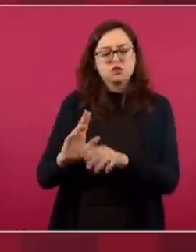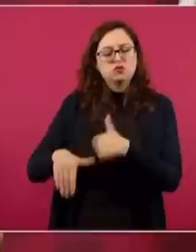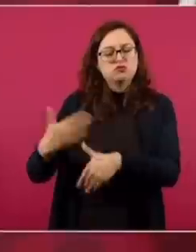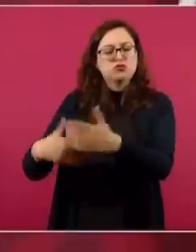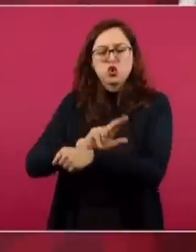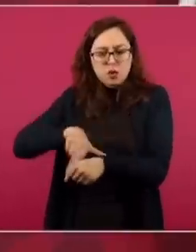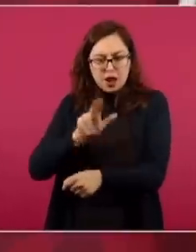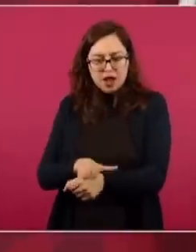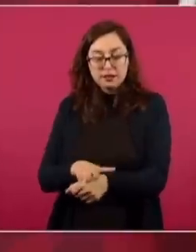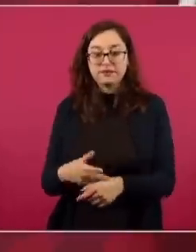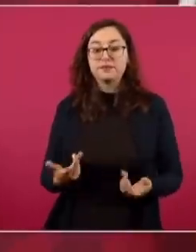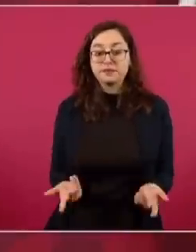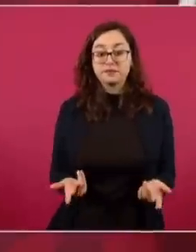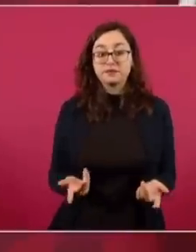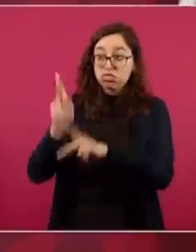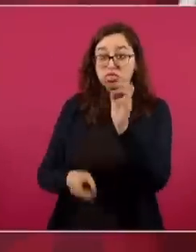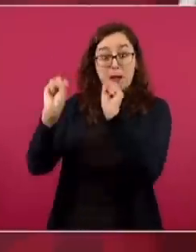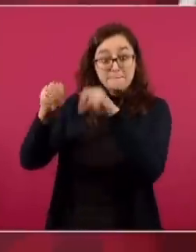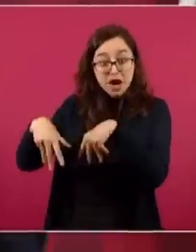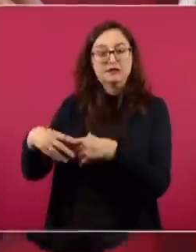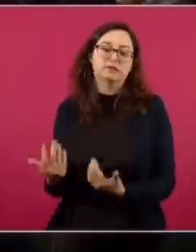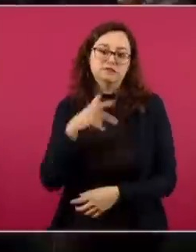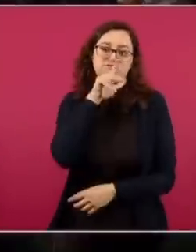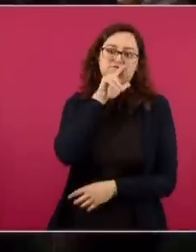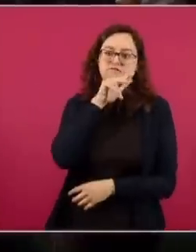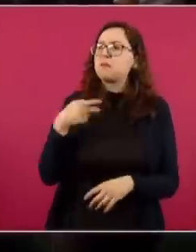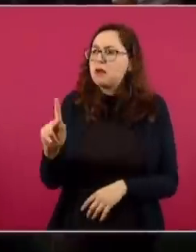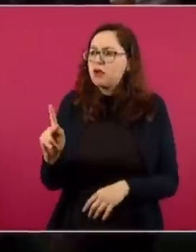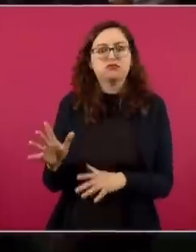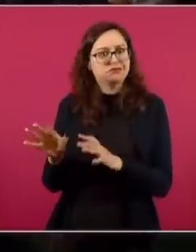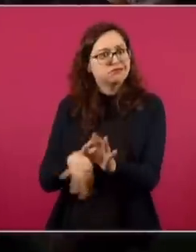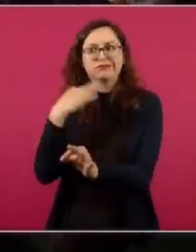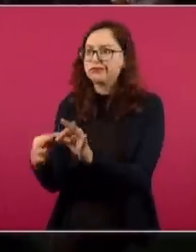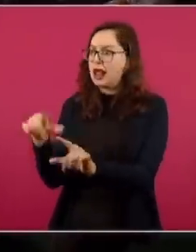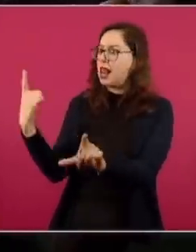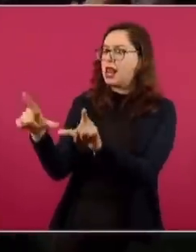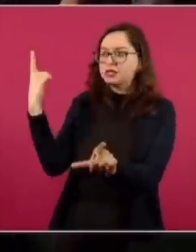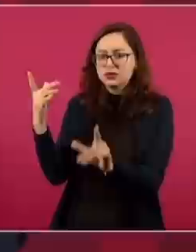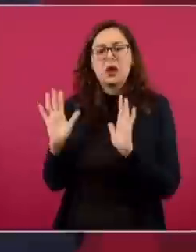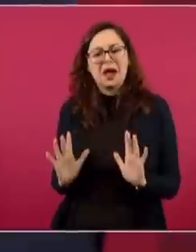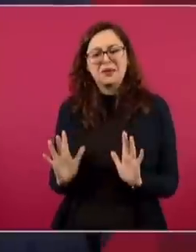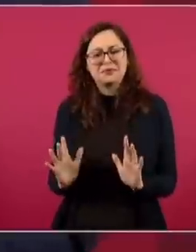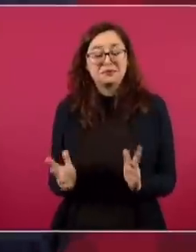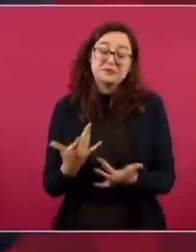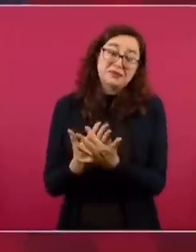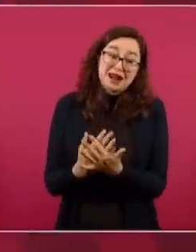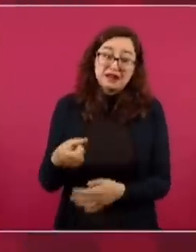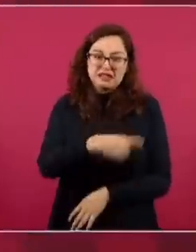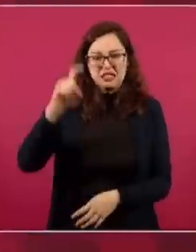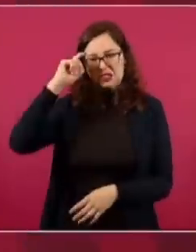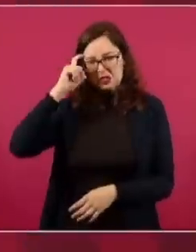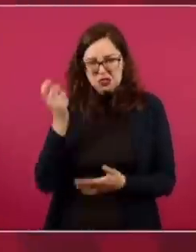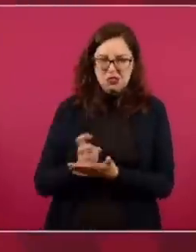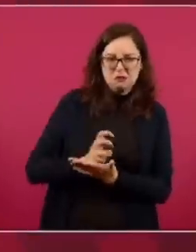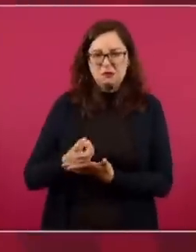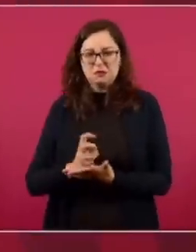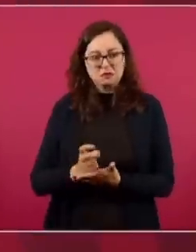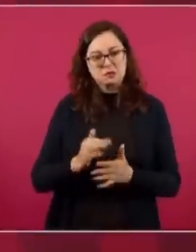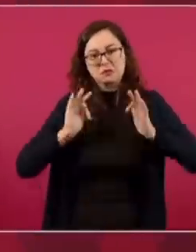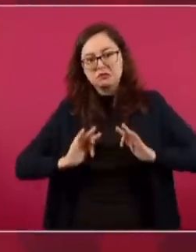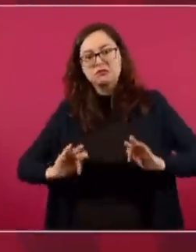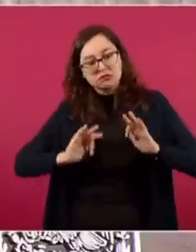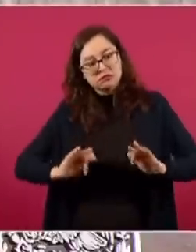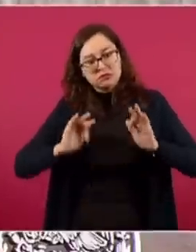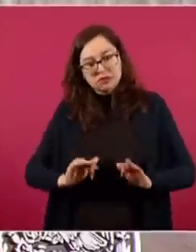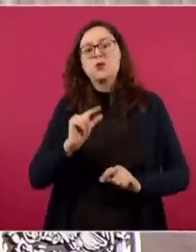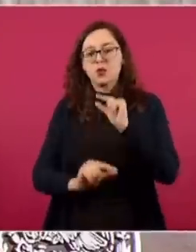Me preocuparía si no se hubiese terminado, pero ya terminado, ya es cosa de que se les quite el coraje y ahí van a ir poco a